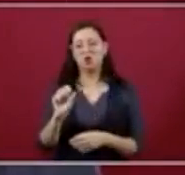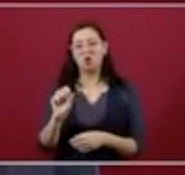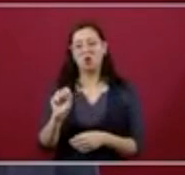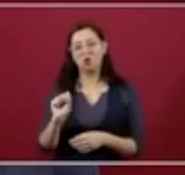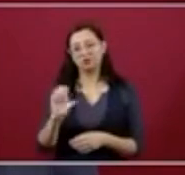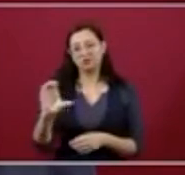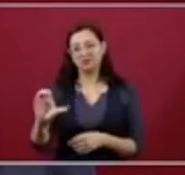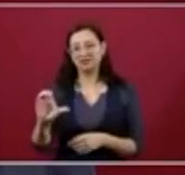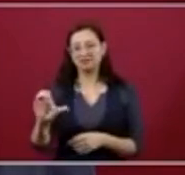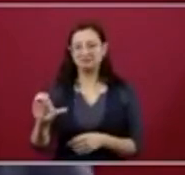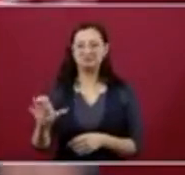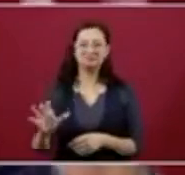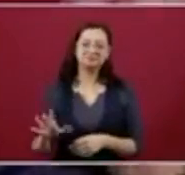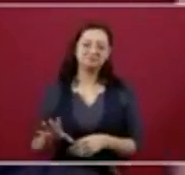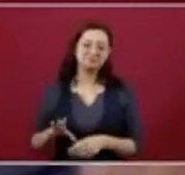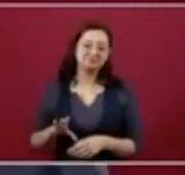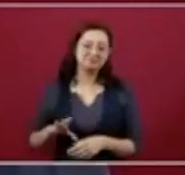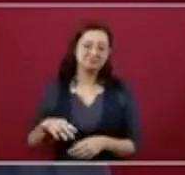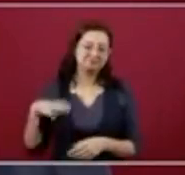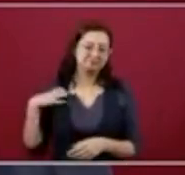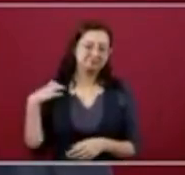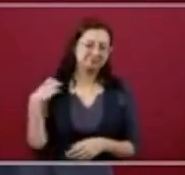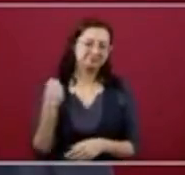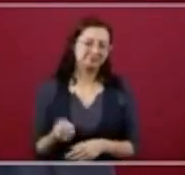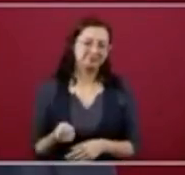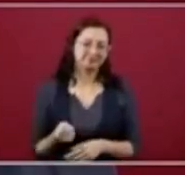abusaron de estos apoyos,